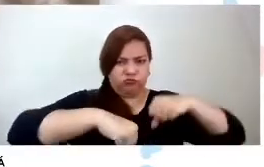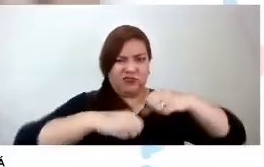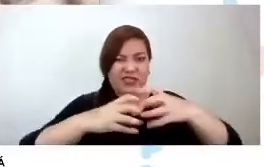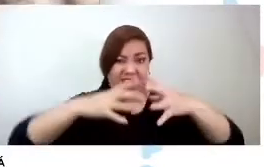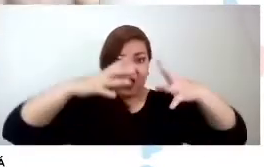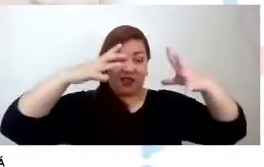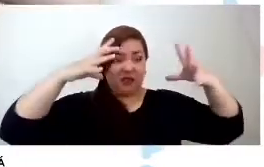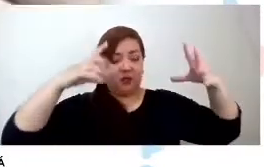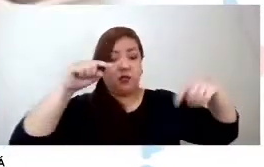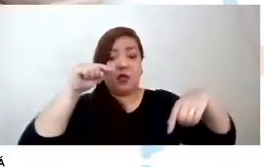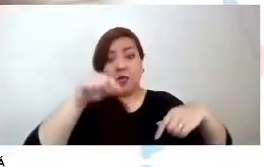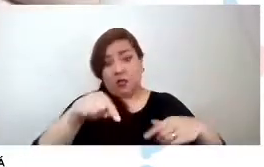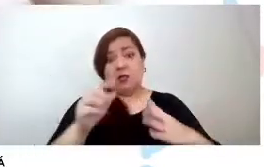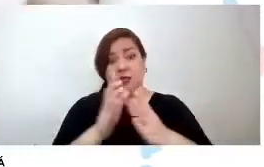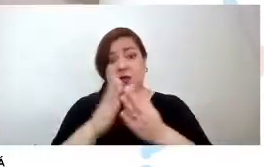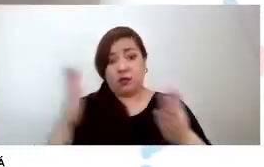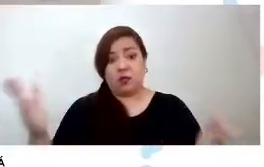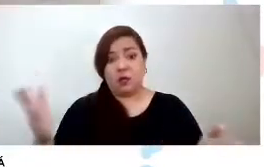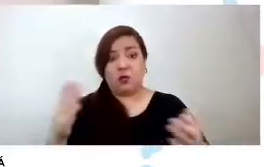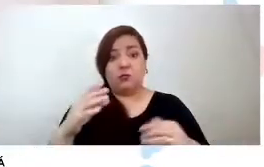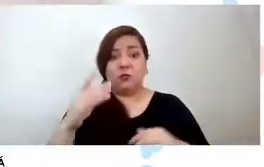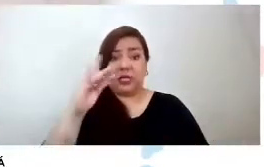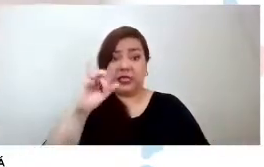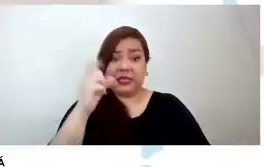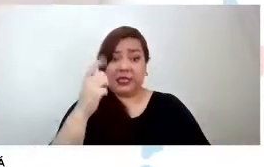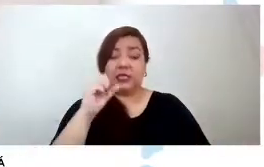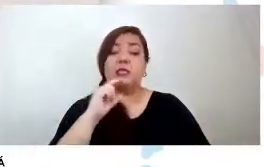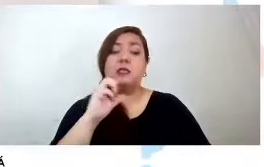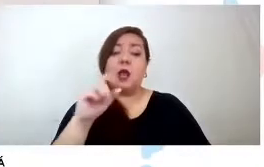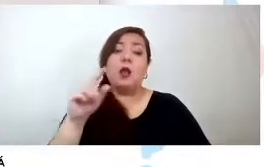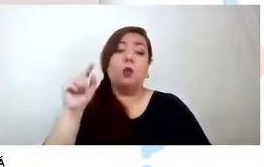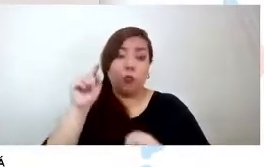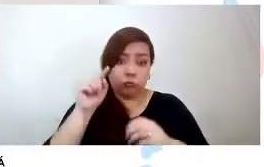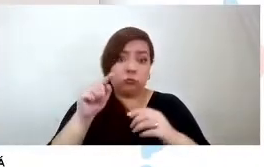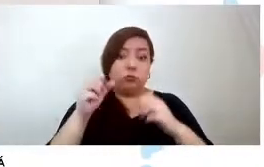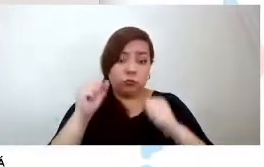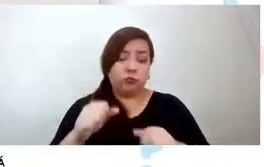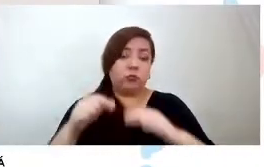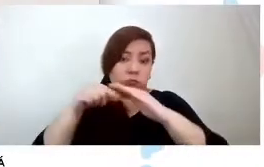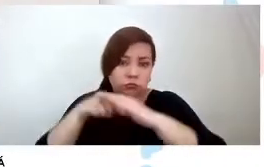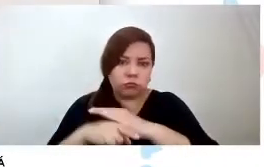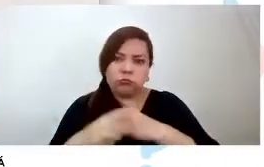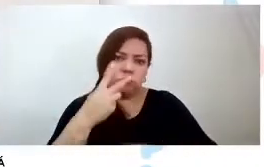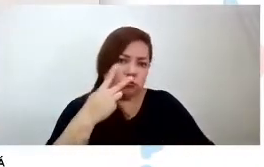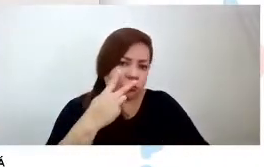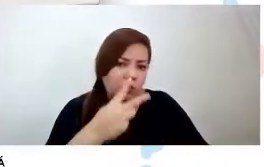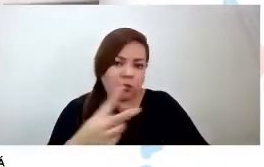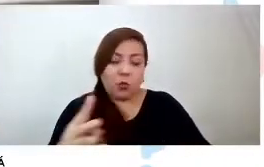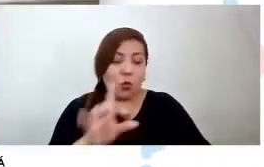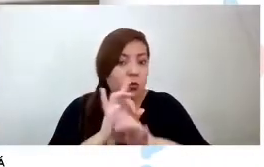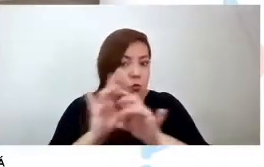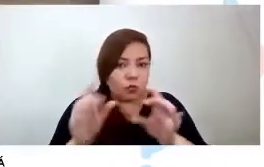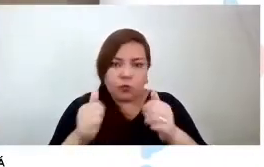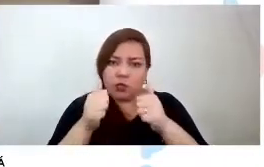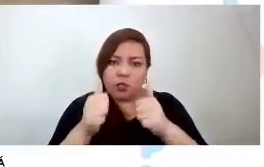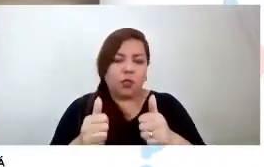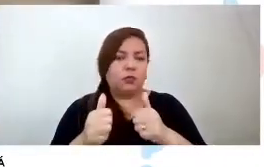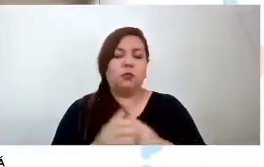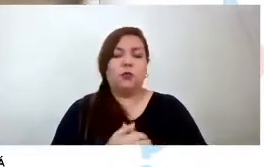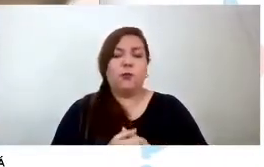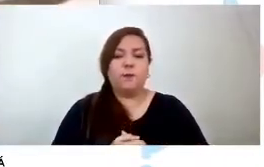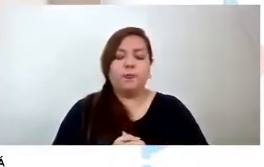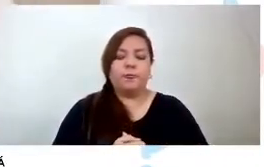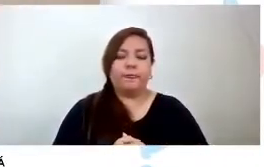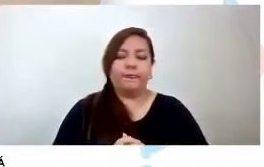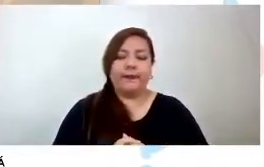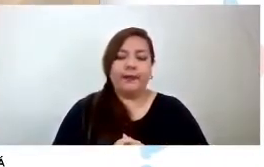está en digital, ustedes lo pueden consultar, es súper didáctico, y hay dos secciones.